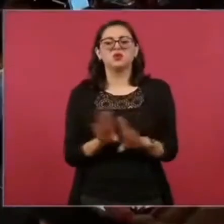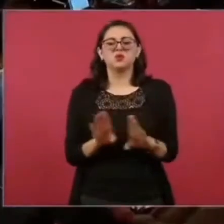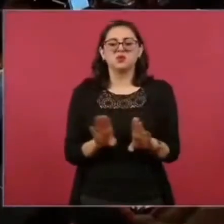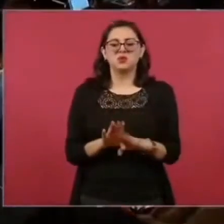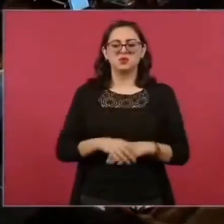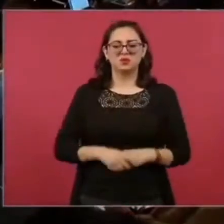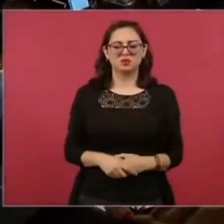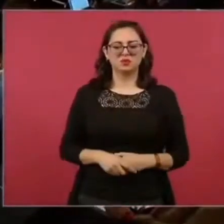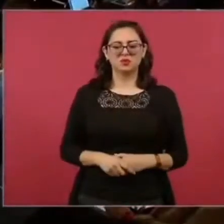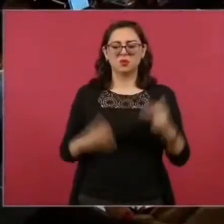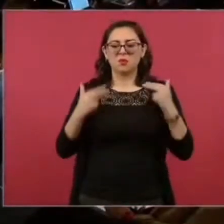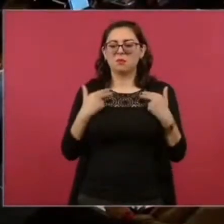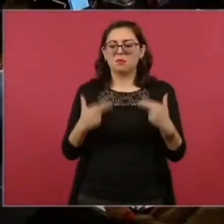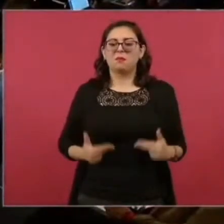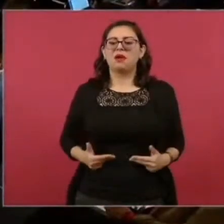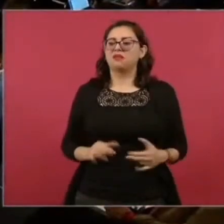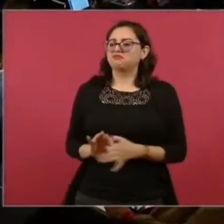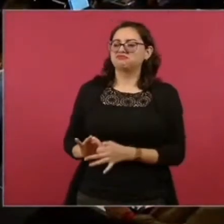humanismo.